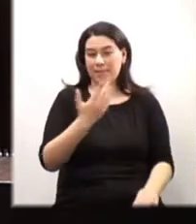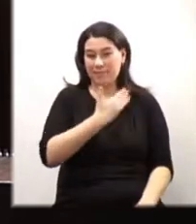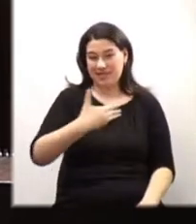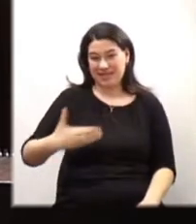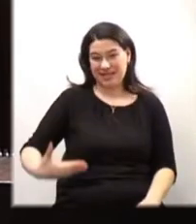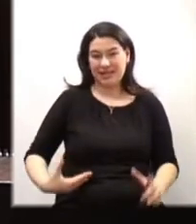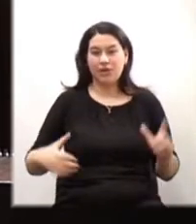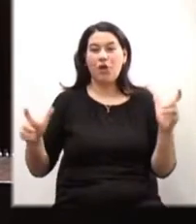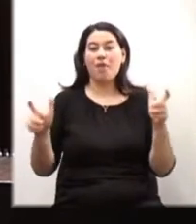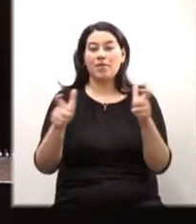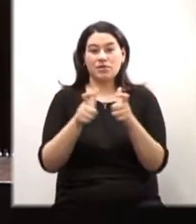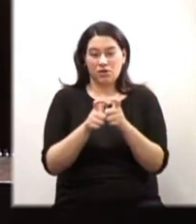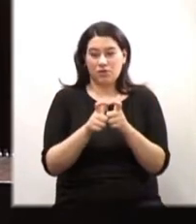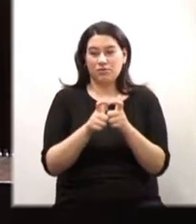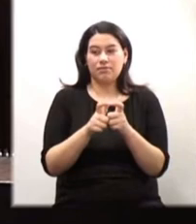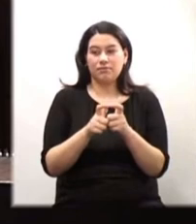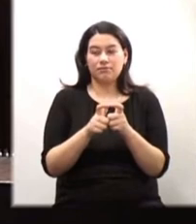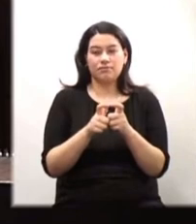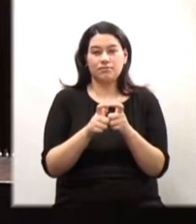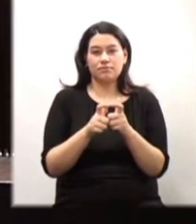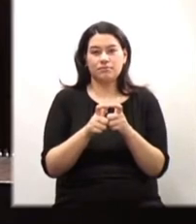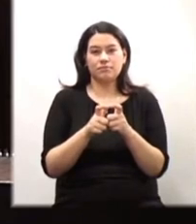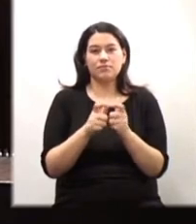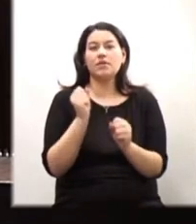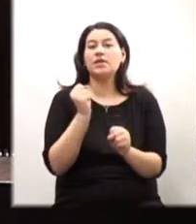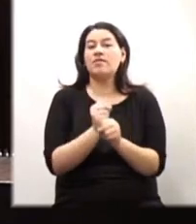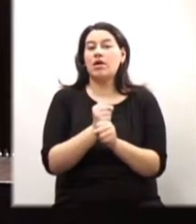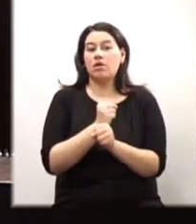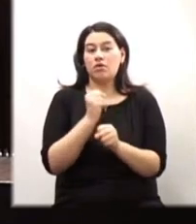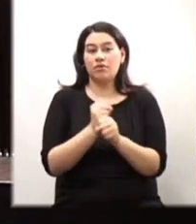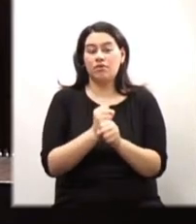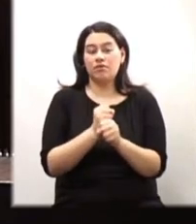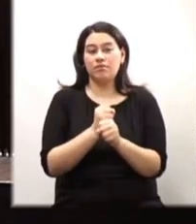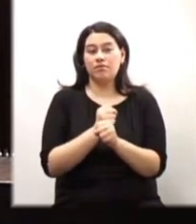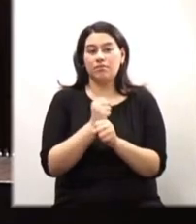la comisión, que tuvo una actuación